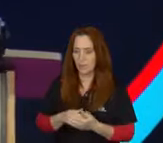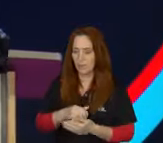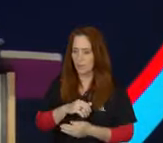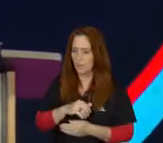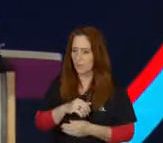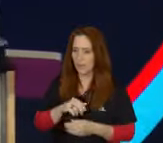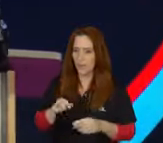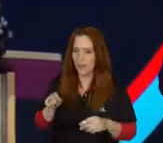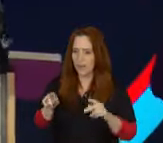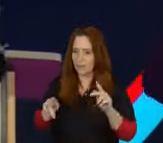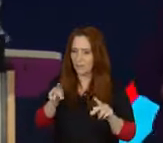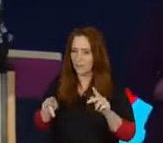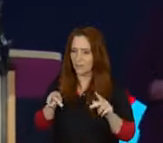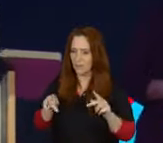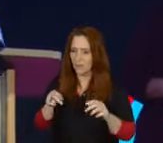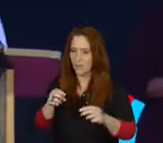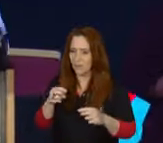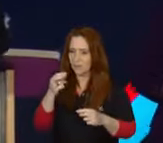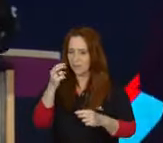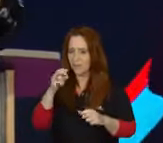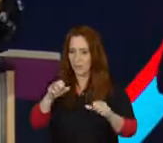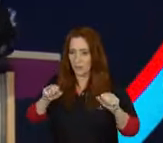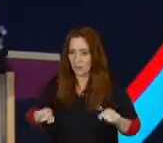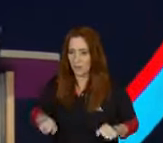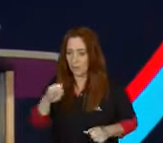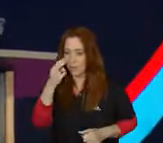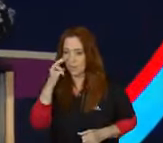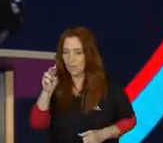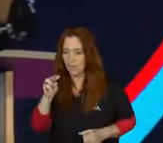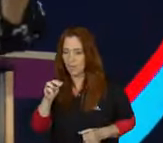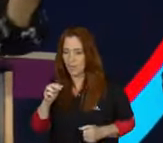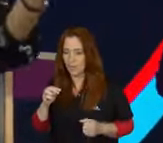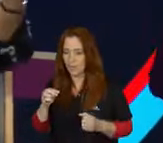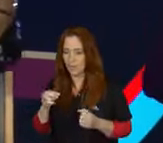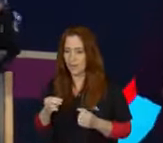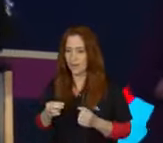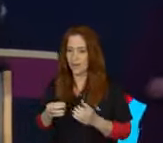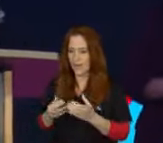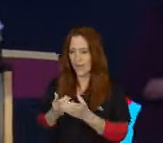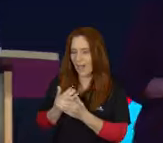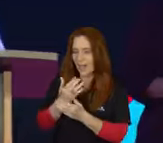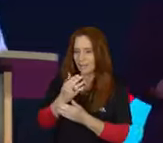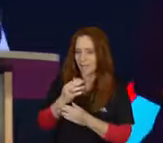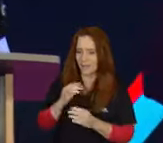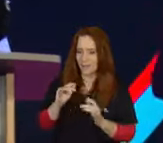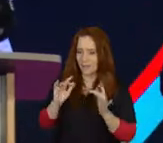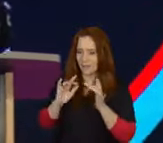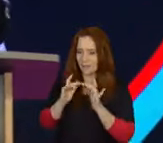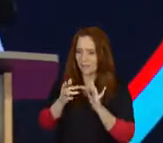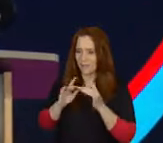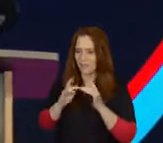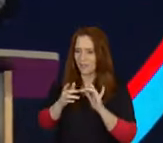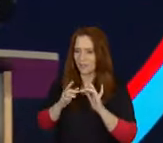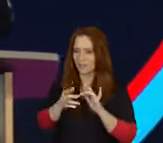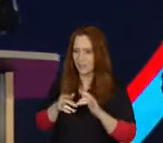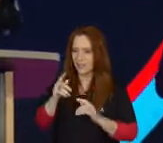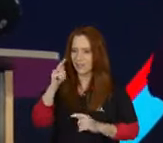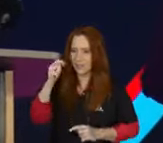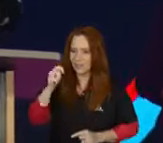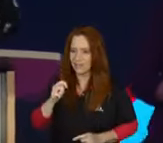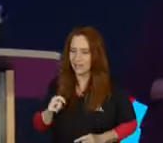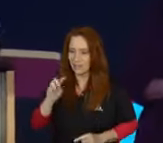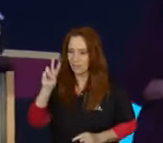apóstol Alejandro. Señor, gracias porque dentro de toda esta crisis que a veces vemos, Señor, tú tienes un plan